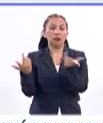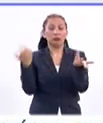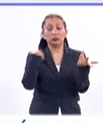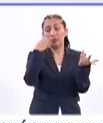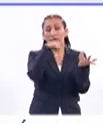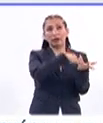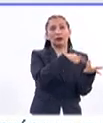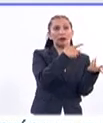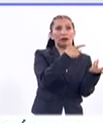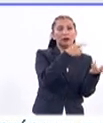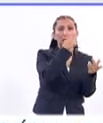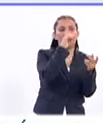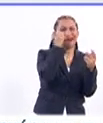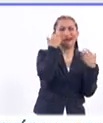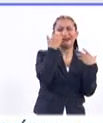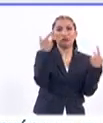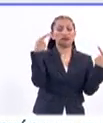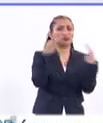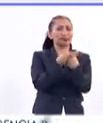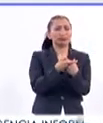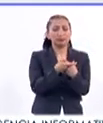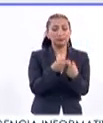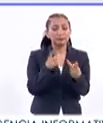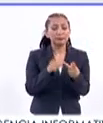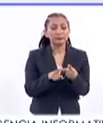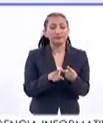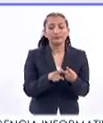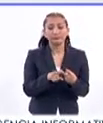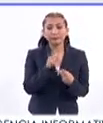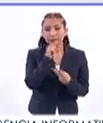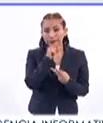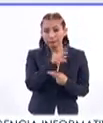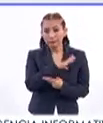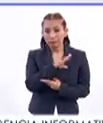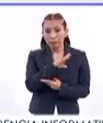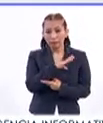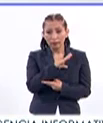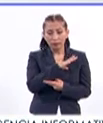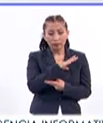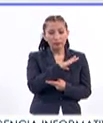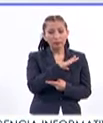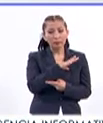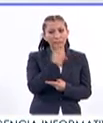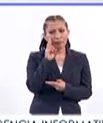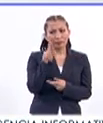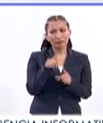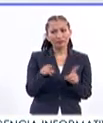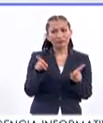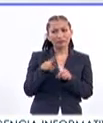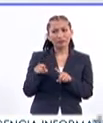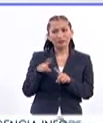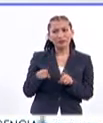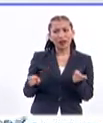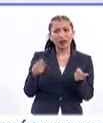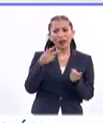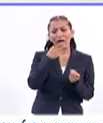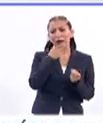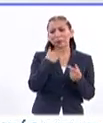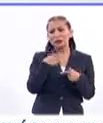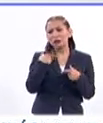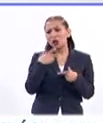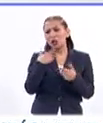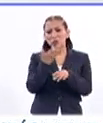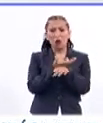yo lo traía el jet lag súper fuerte. También era que había muchos, o sea, diferentes franceses, o